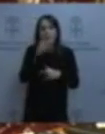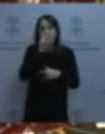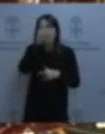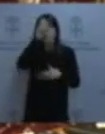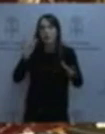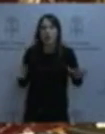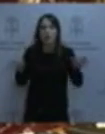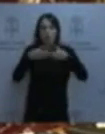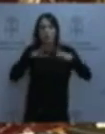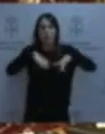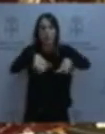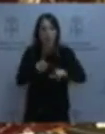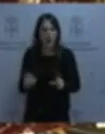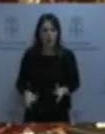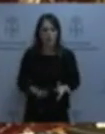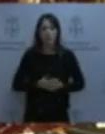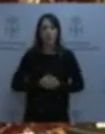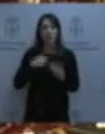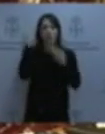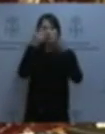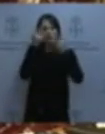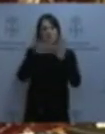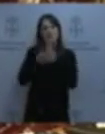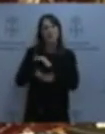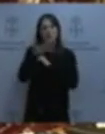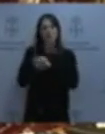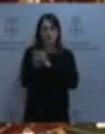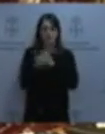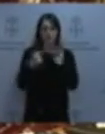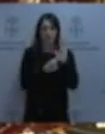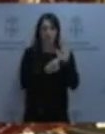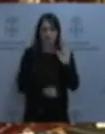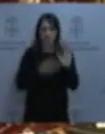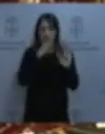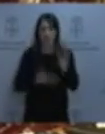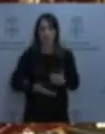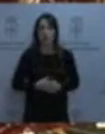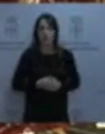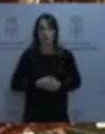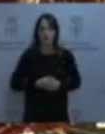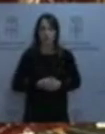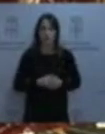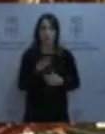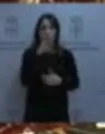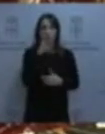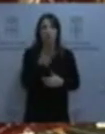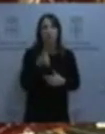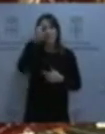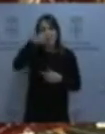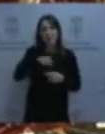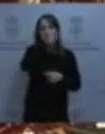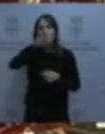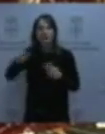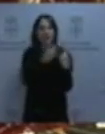memoria colectiva, ¿no? Yo creo que es importante esto para fijar dónde estábamos cada uno cuando